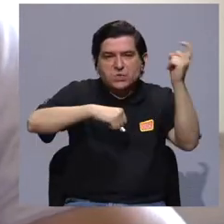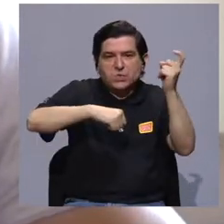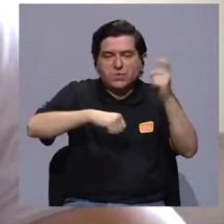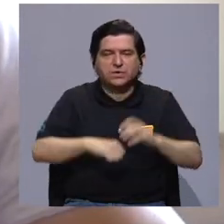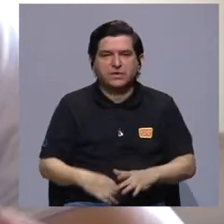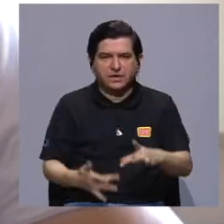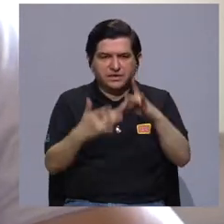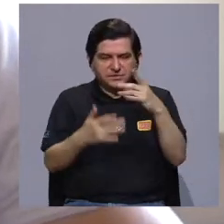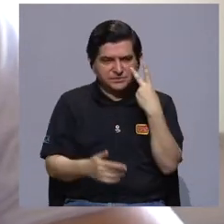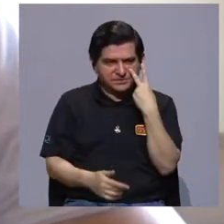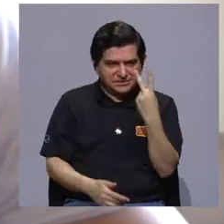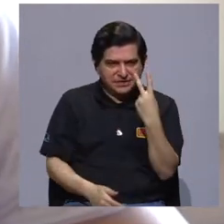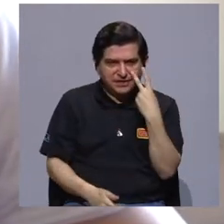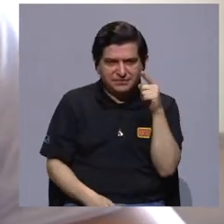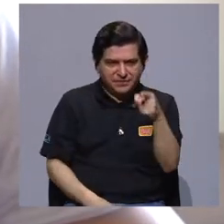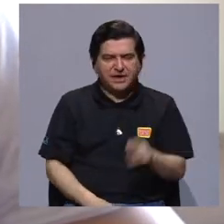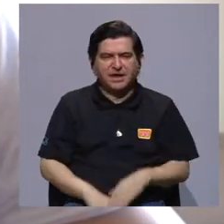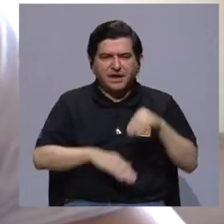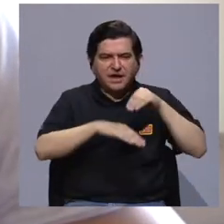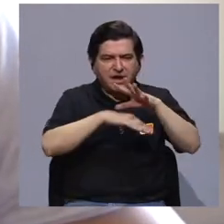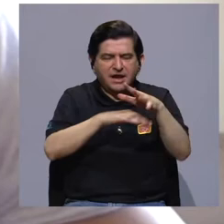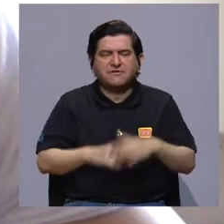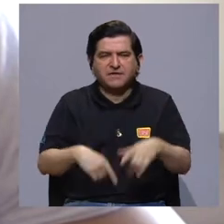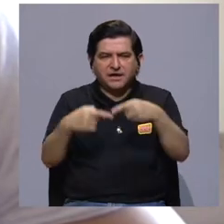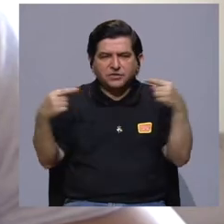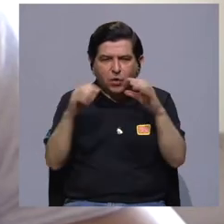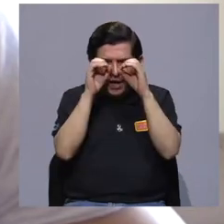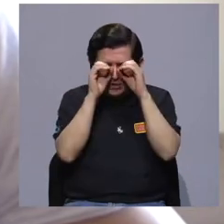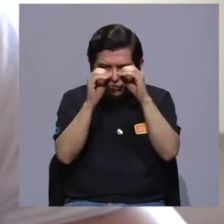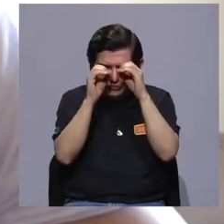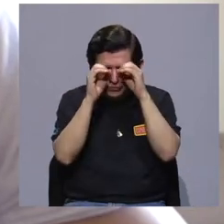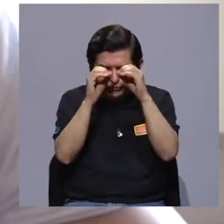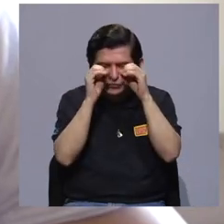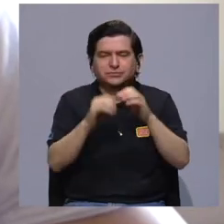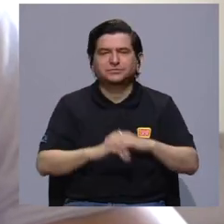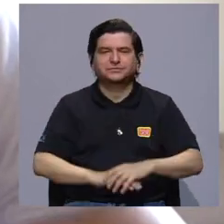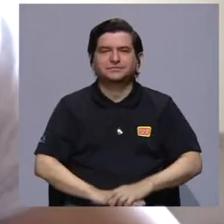en particular viendo sus efectos antimicrobianos.